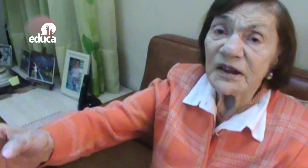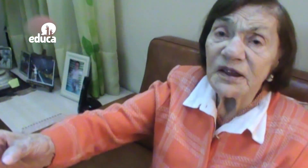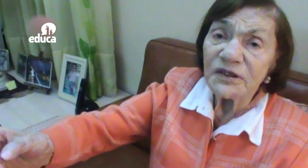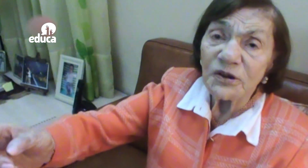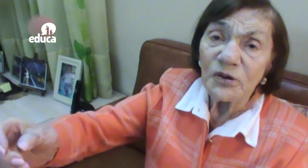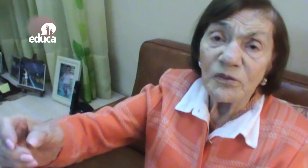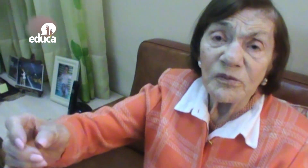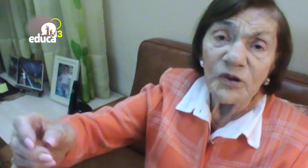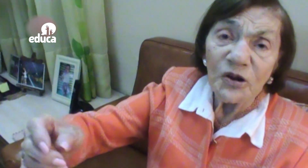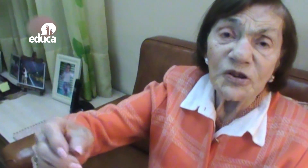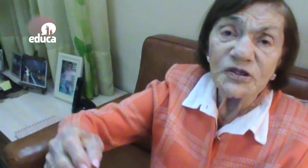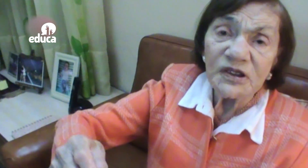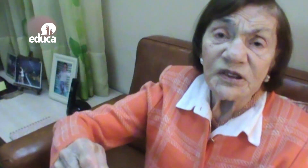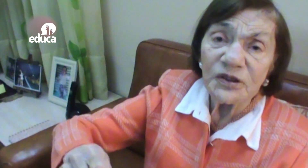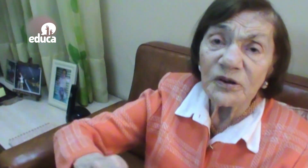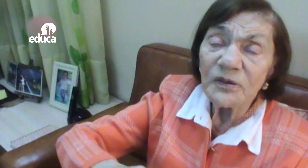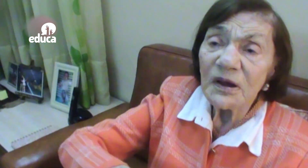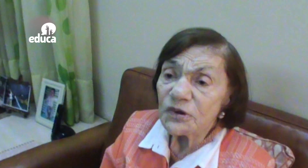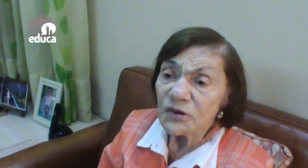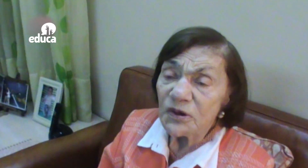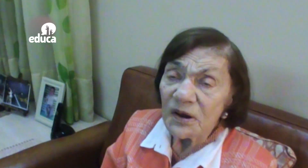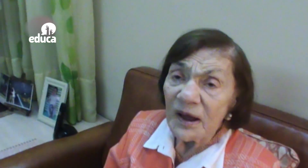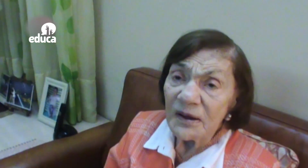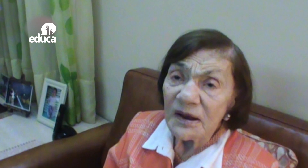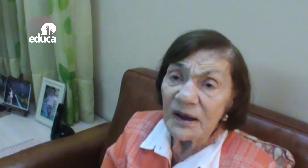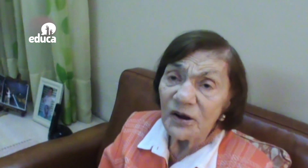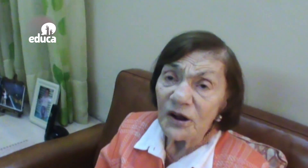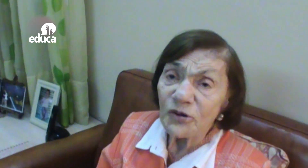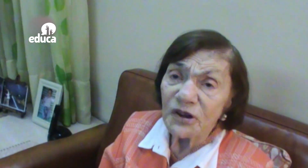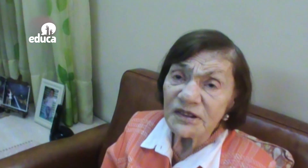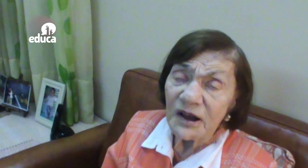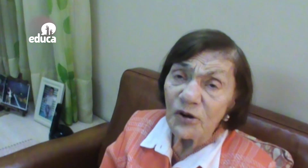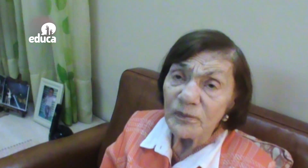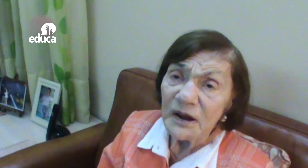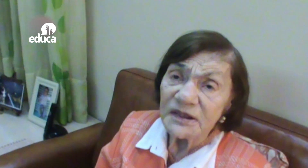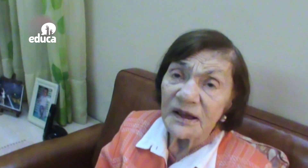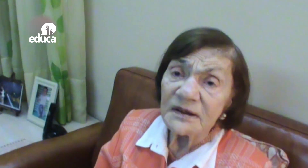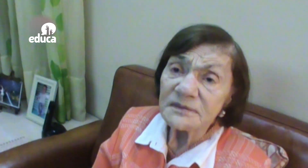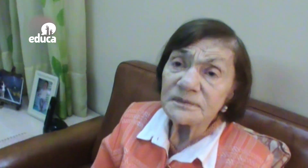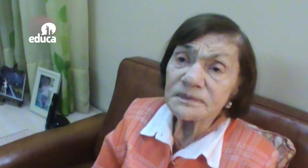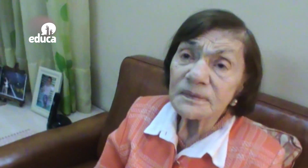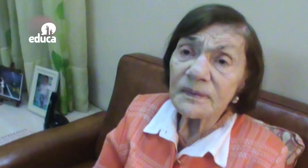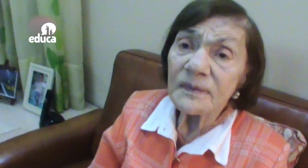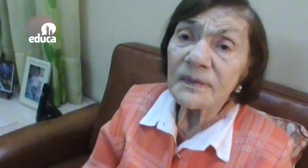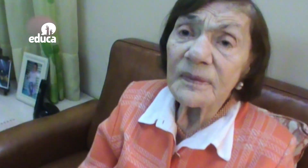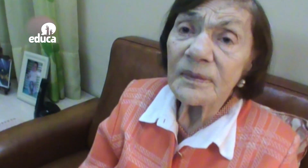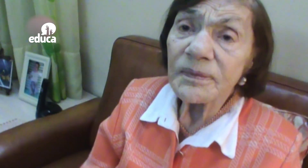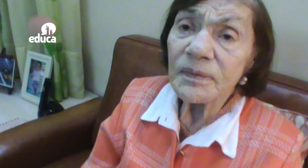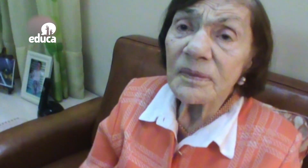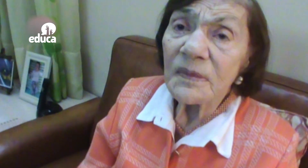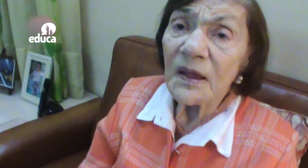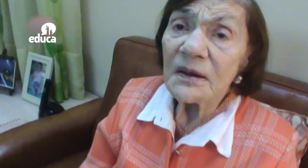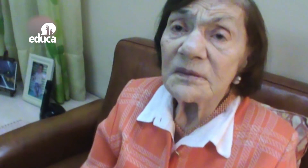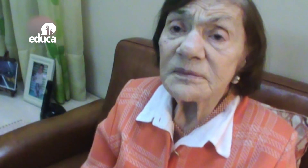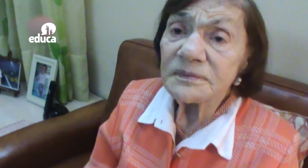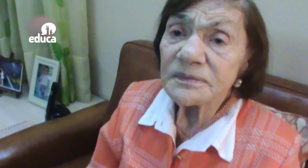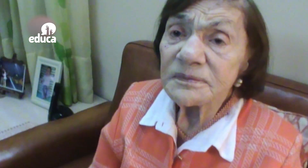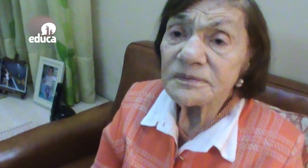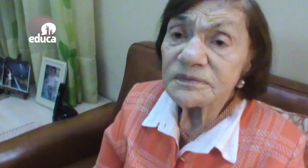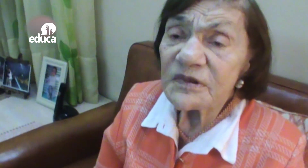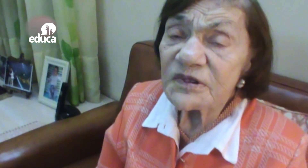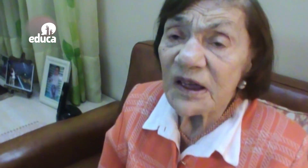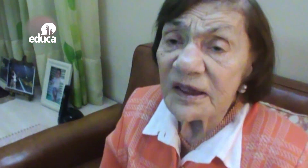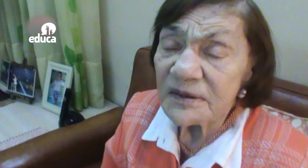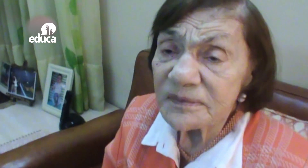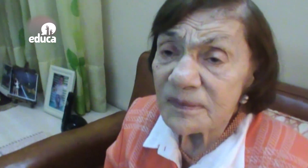un pianito, un violincito, la orquesta completa. ¿Una orquesta querés en el living